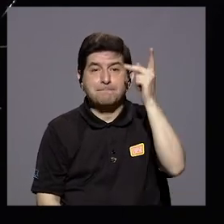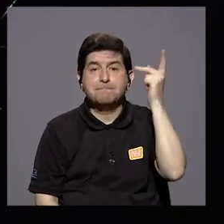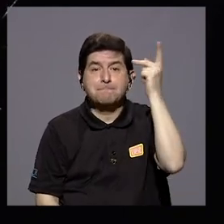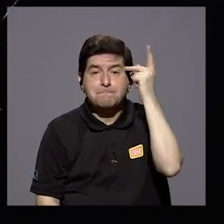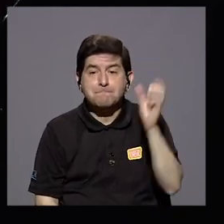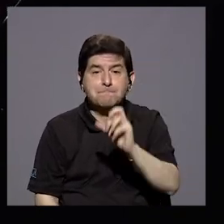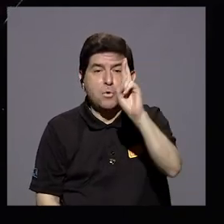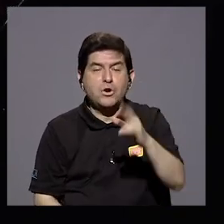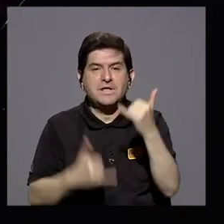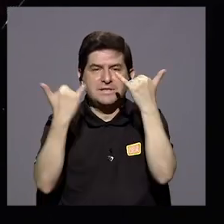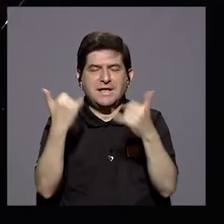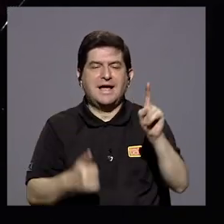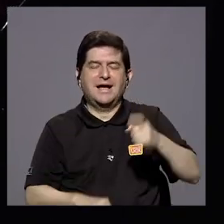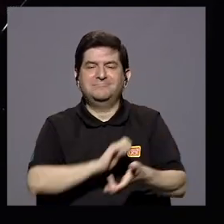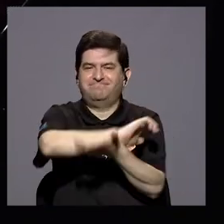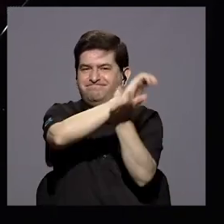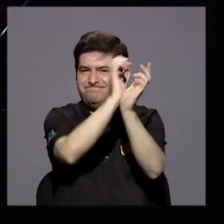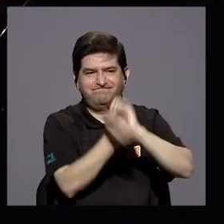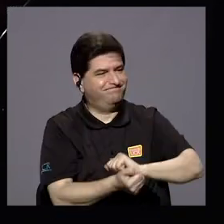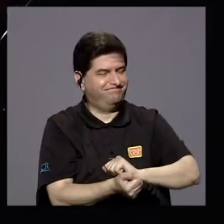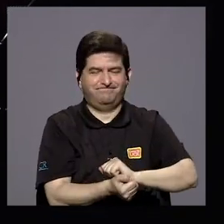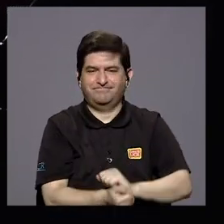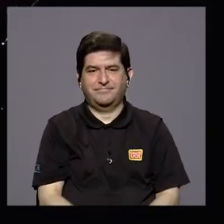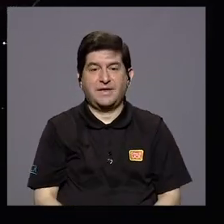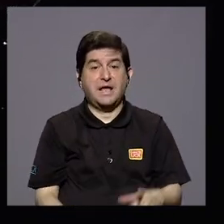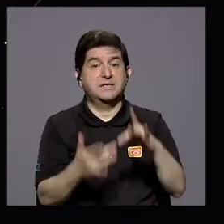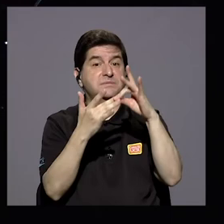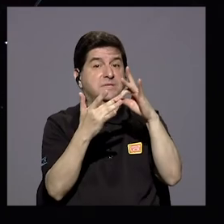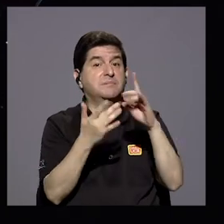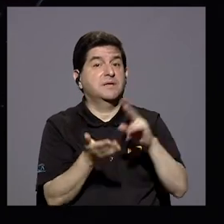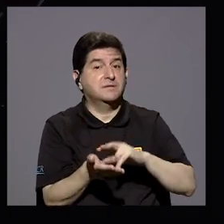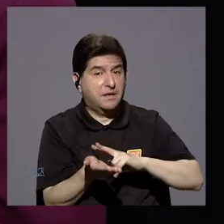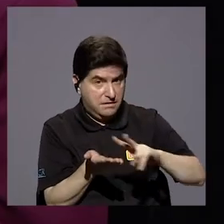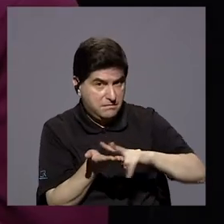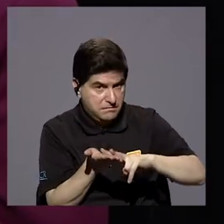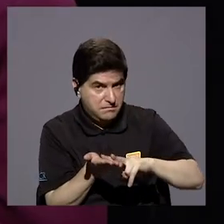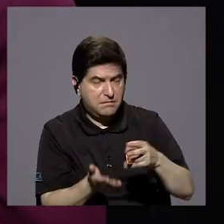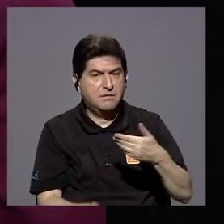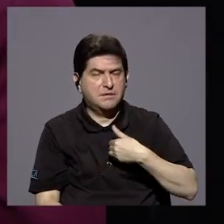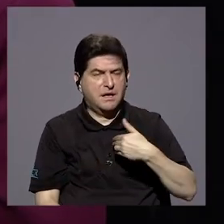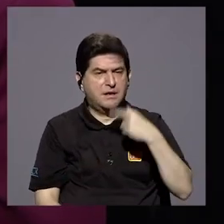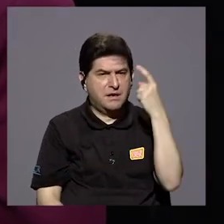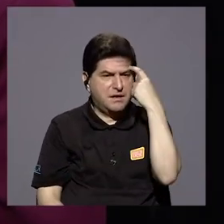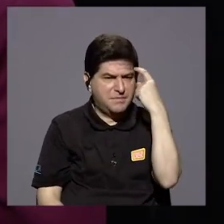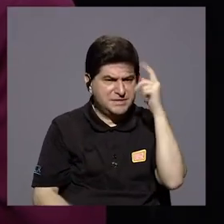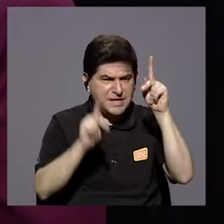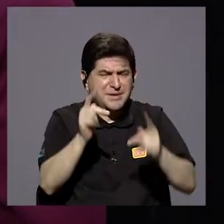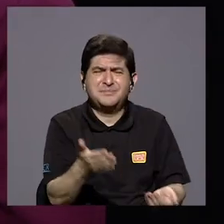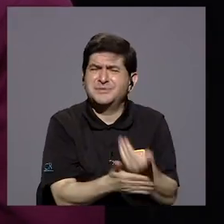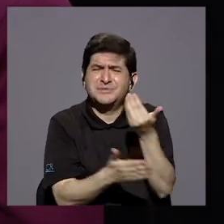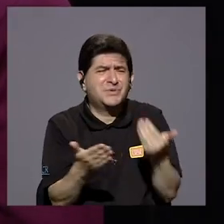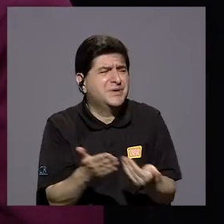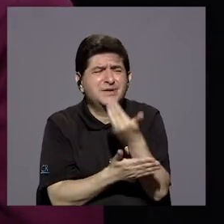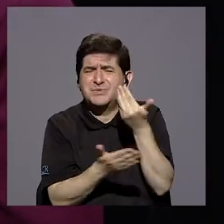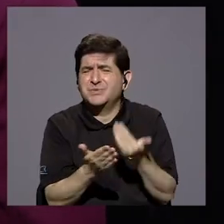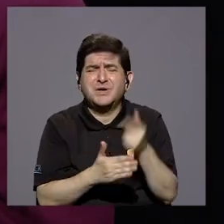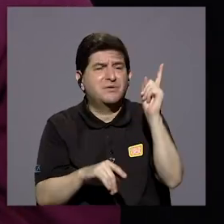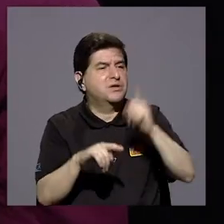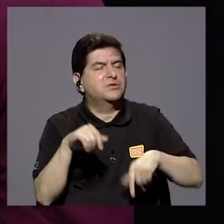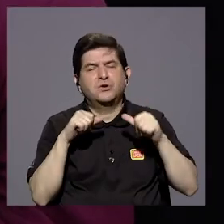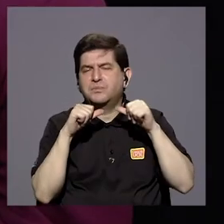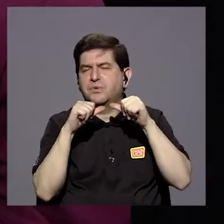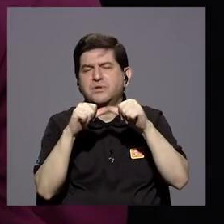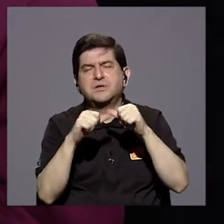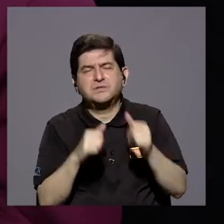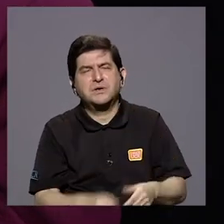Costa Rica ya debe cambiar, por lo menos en Liberación. En Liberación tenemos que pensar en personas nuevas. No podemos